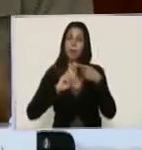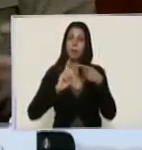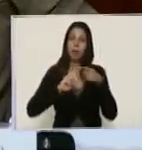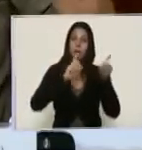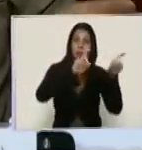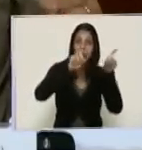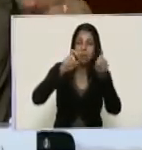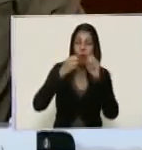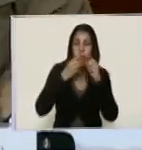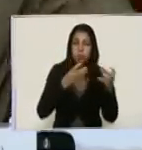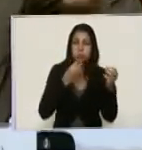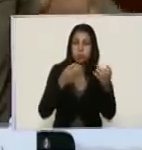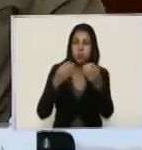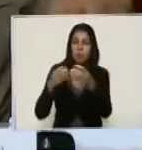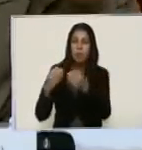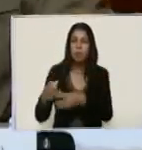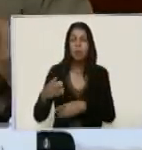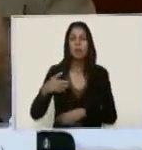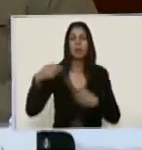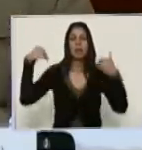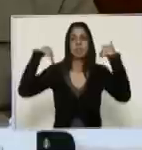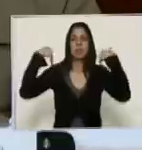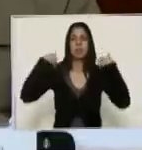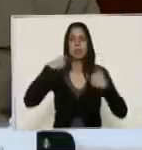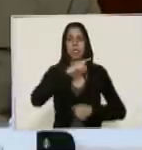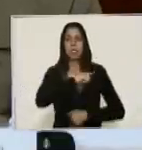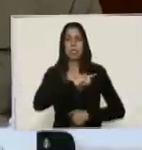Por eso es que ellos repiten dictadura, dictadura, dictadura.